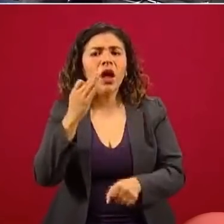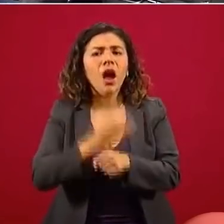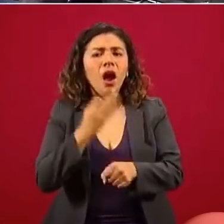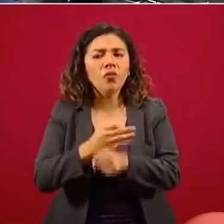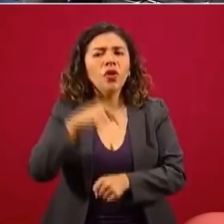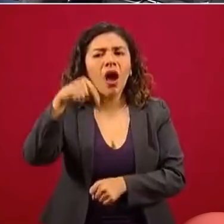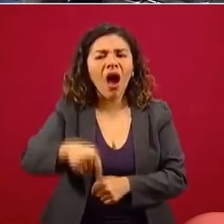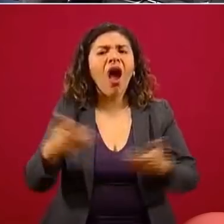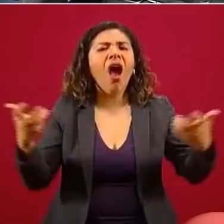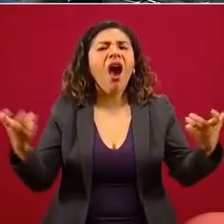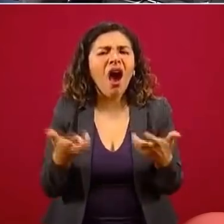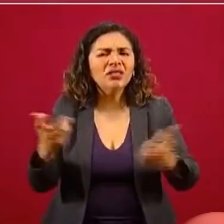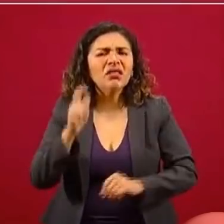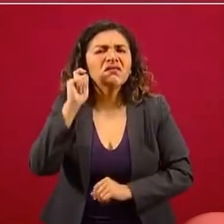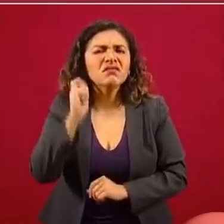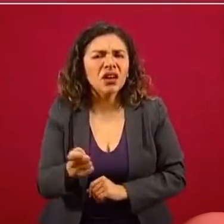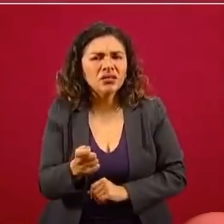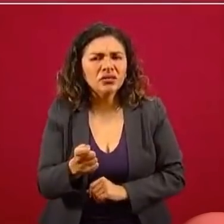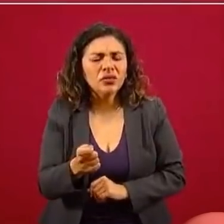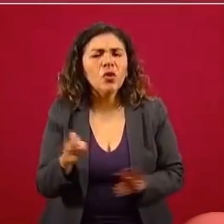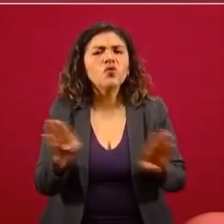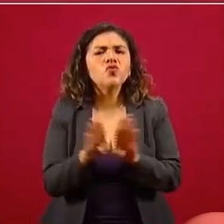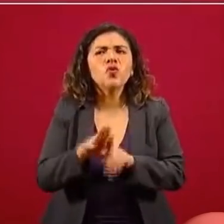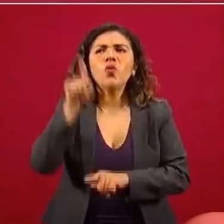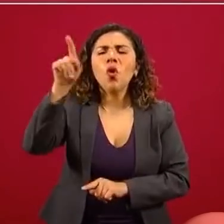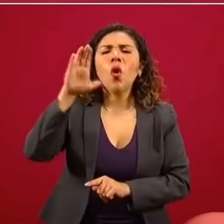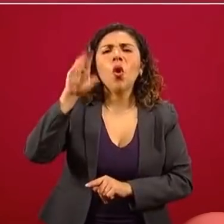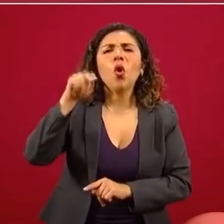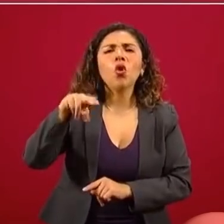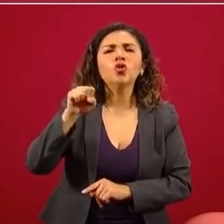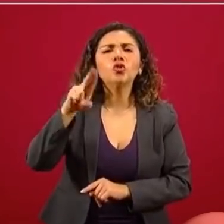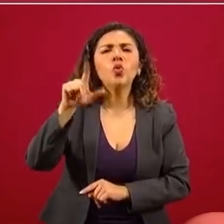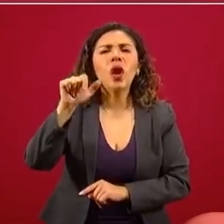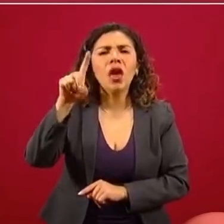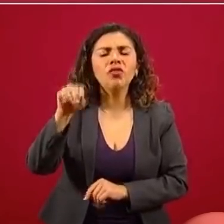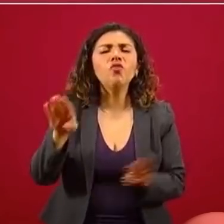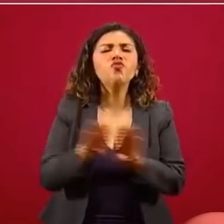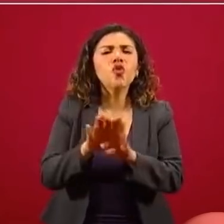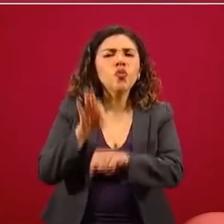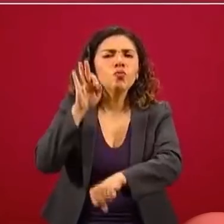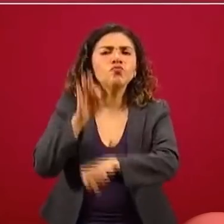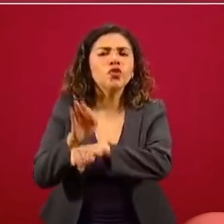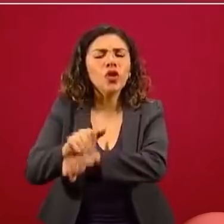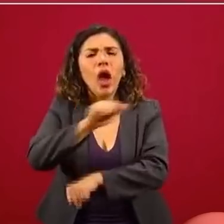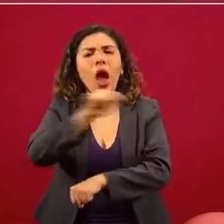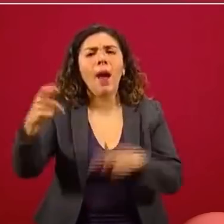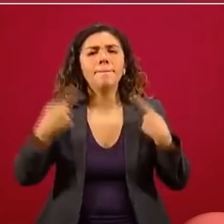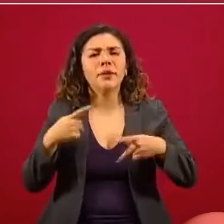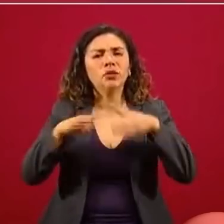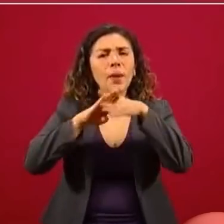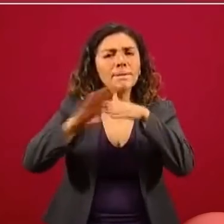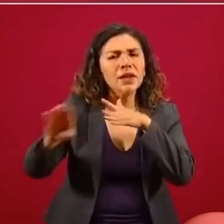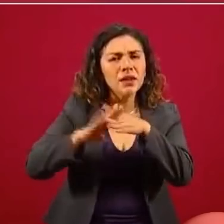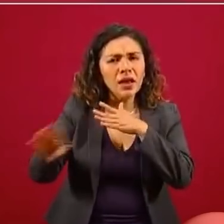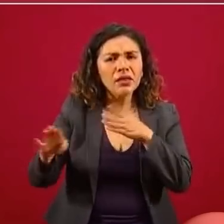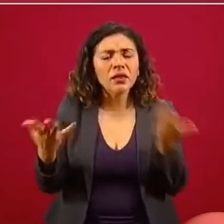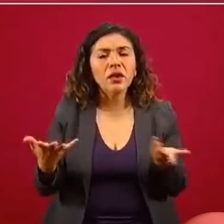está haciendo, cómo actúan los consulados, cómo se protege a los migrantes y